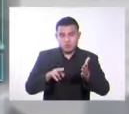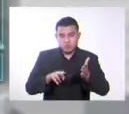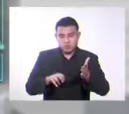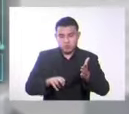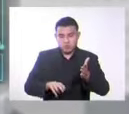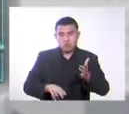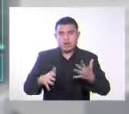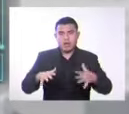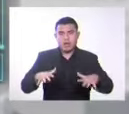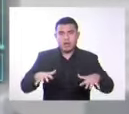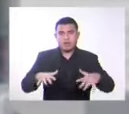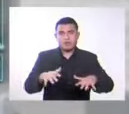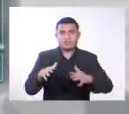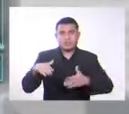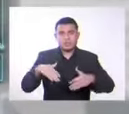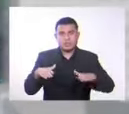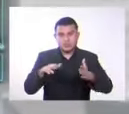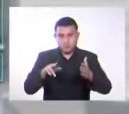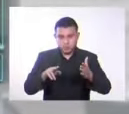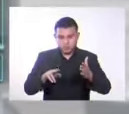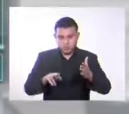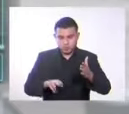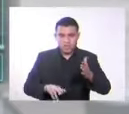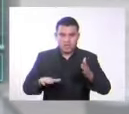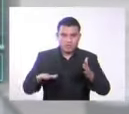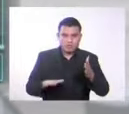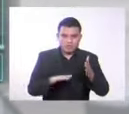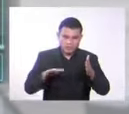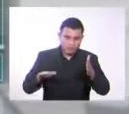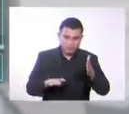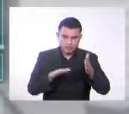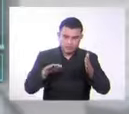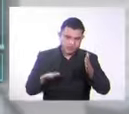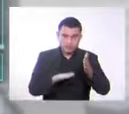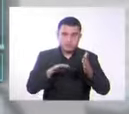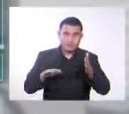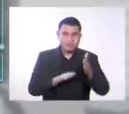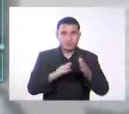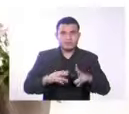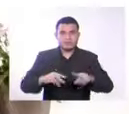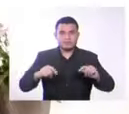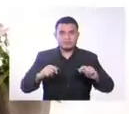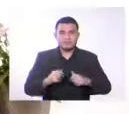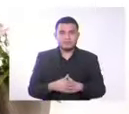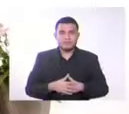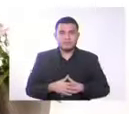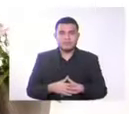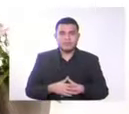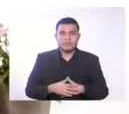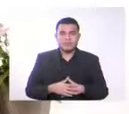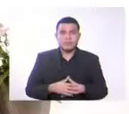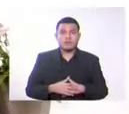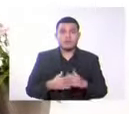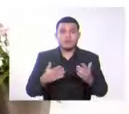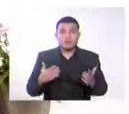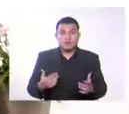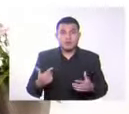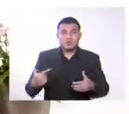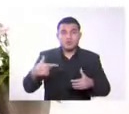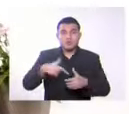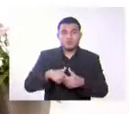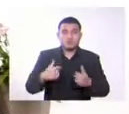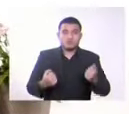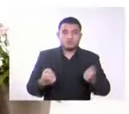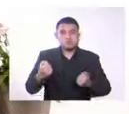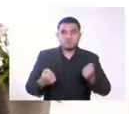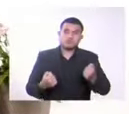ríos. Allí fueron cubiertos por capas y capas de sedimento. Los combustibles fósiles en algún momento se